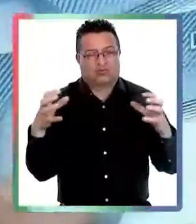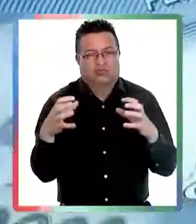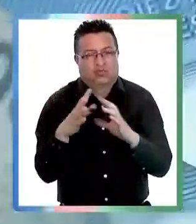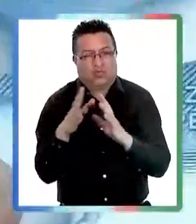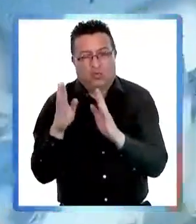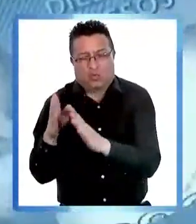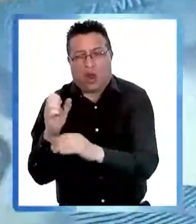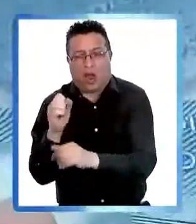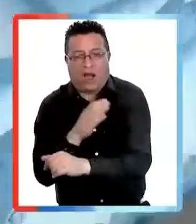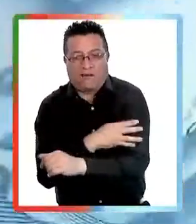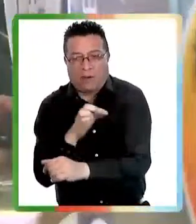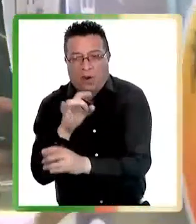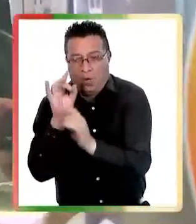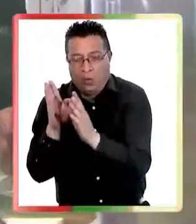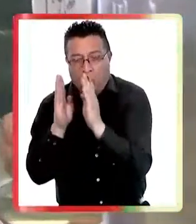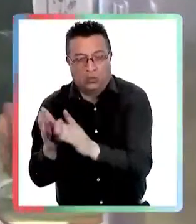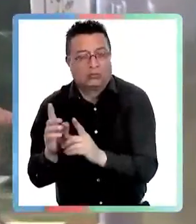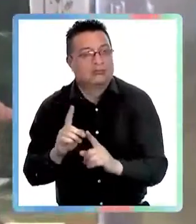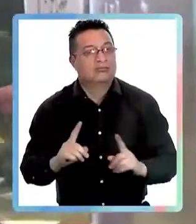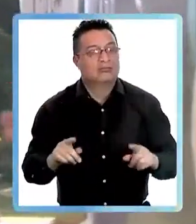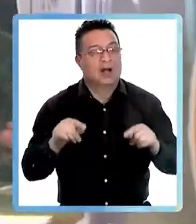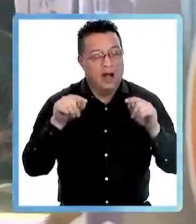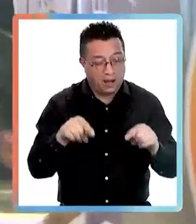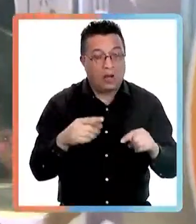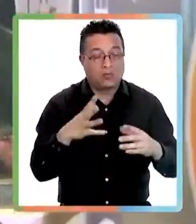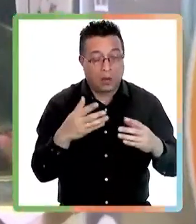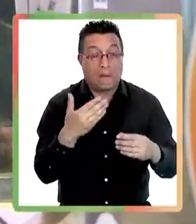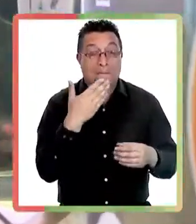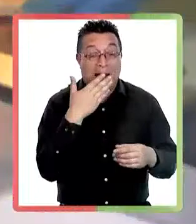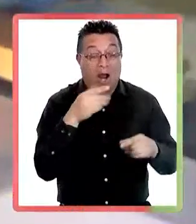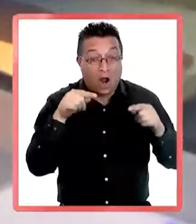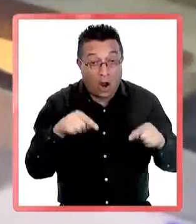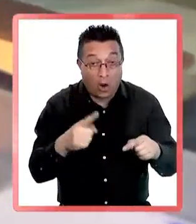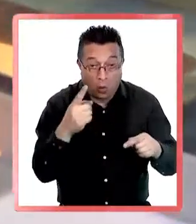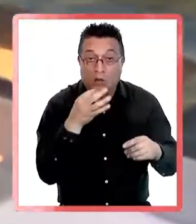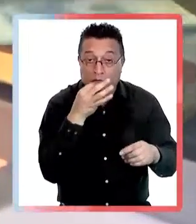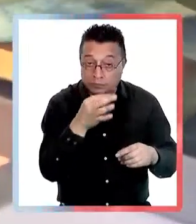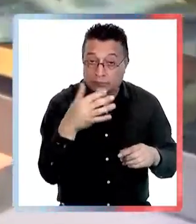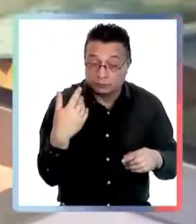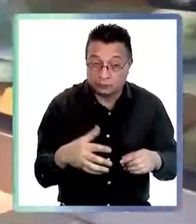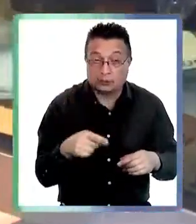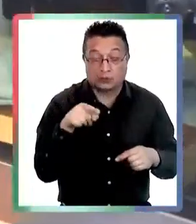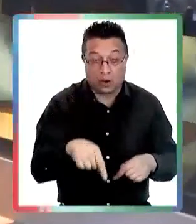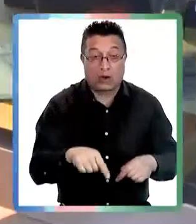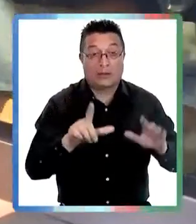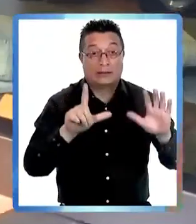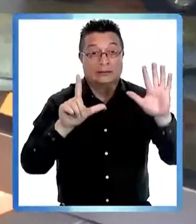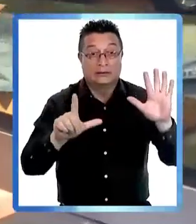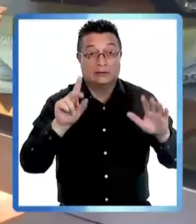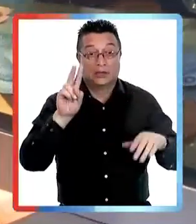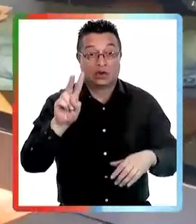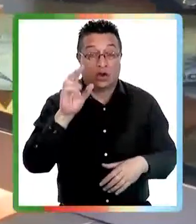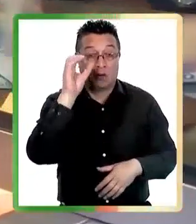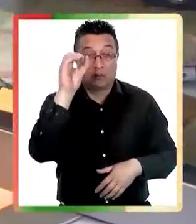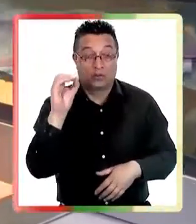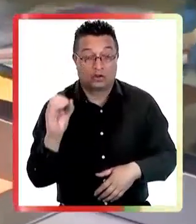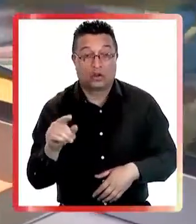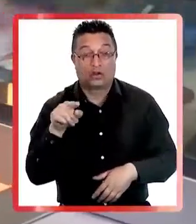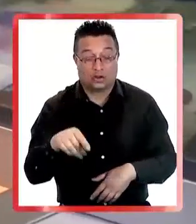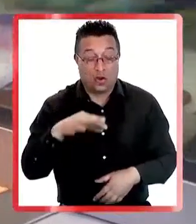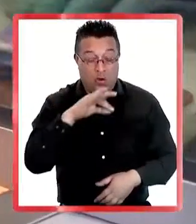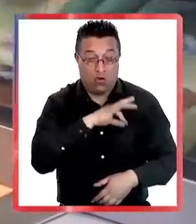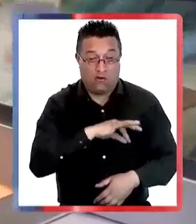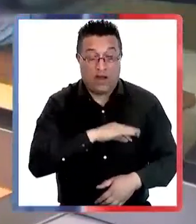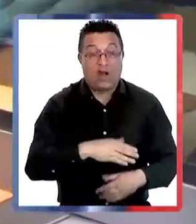en que estamos, y que nos permita, hoy día, hay un dato bien importante, Scarlett, hoy día un 72% de los